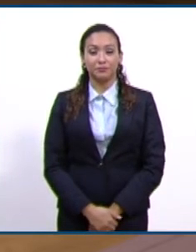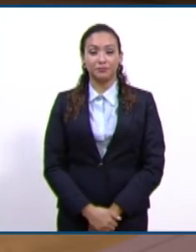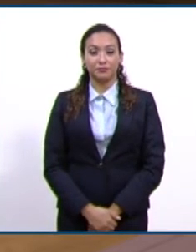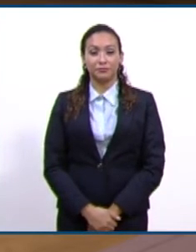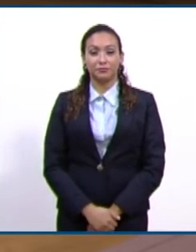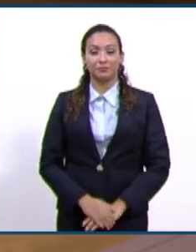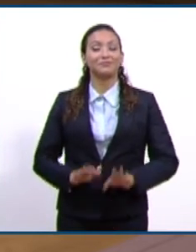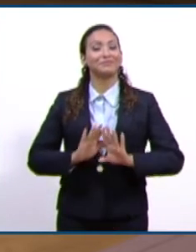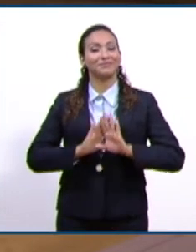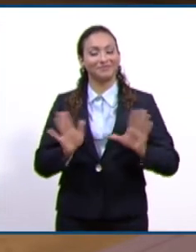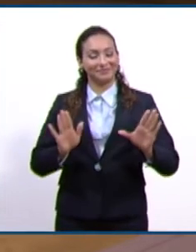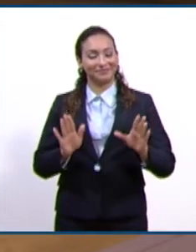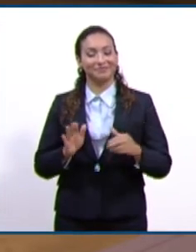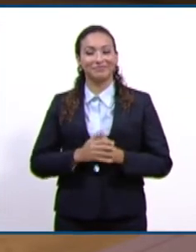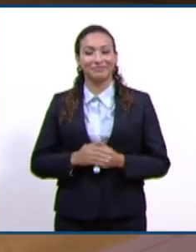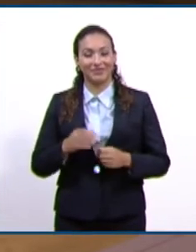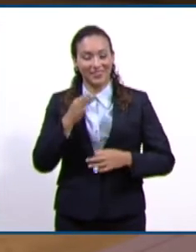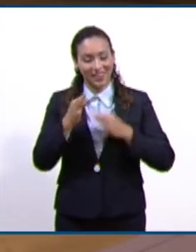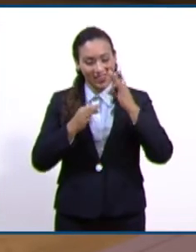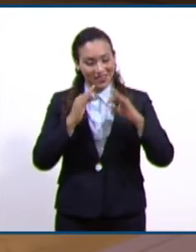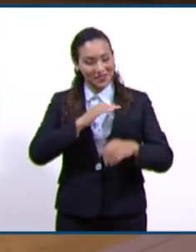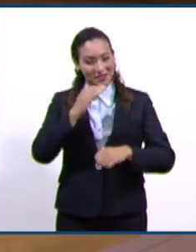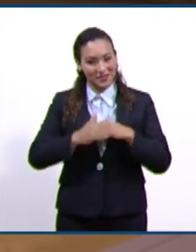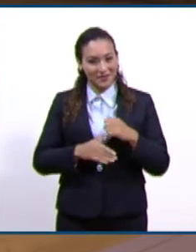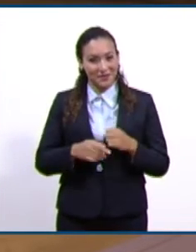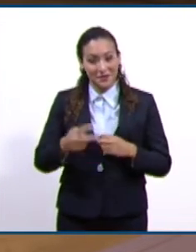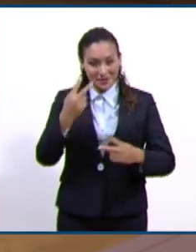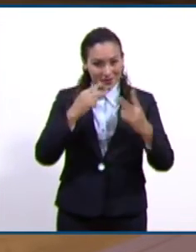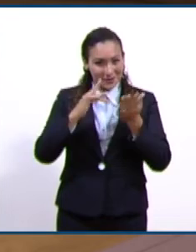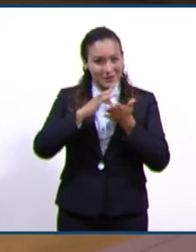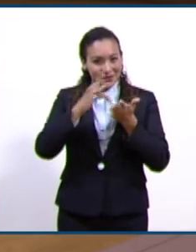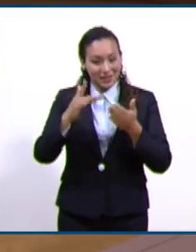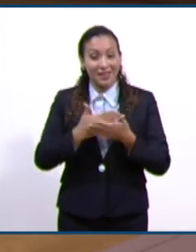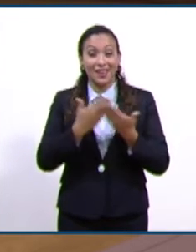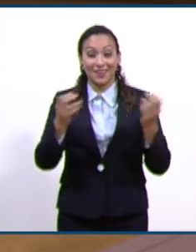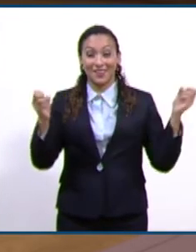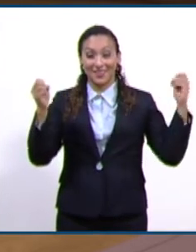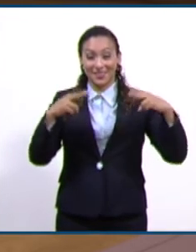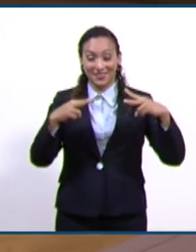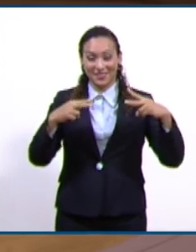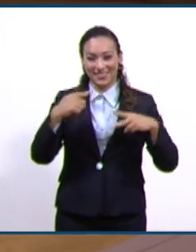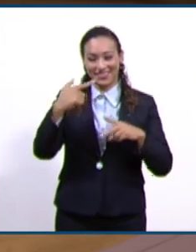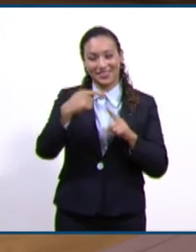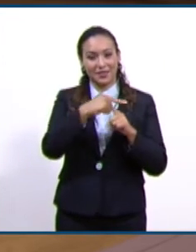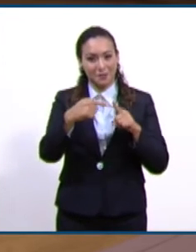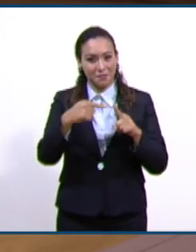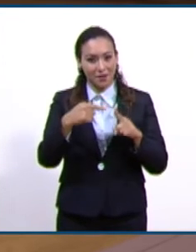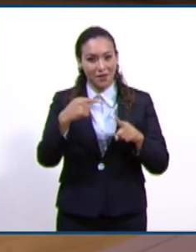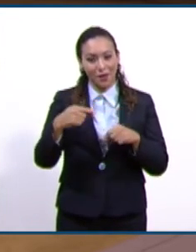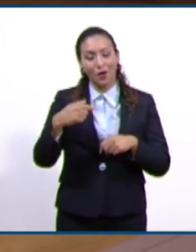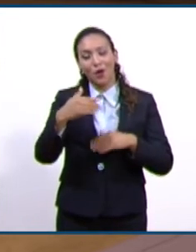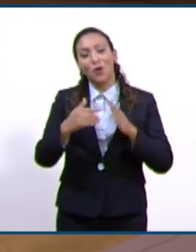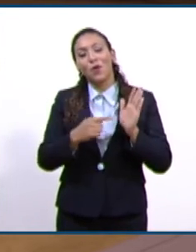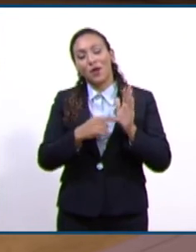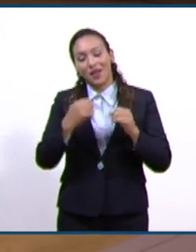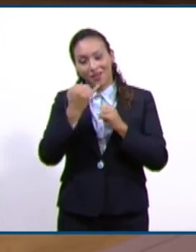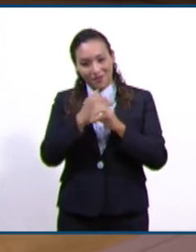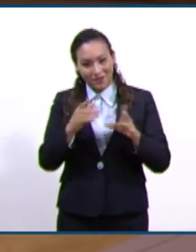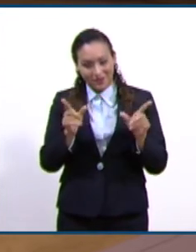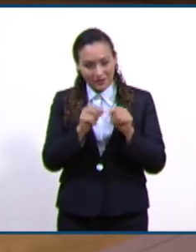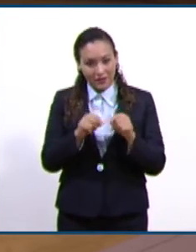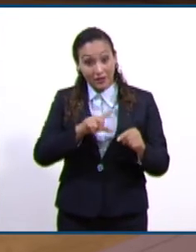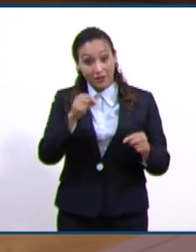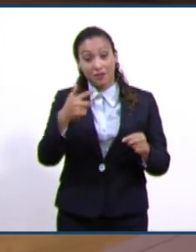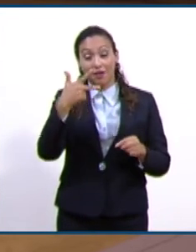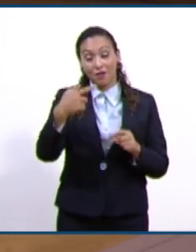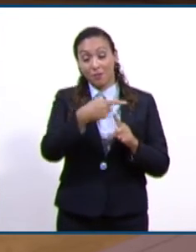Ya nos vamos, como siempre, muchas gracias por haber estado con nosotros, pero siga a las 19 horas nuestro avance informativo y posteriormente